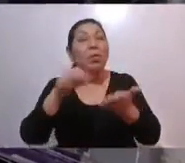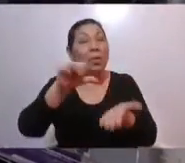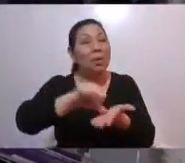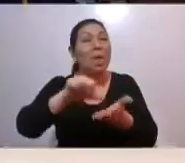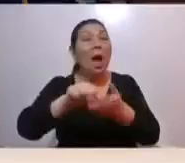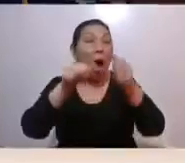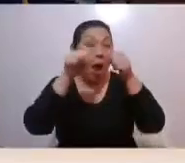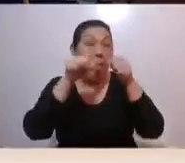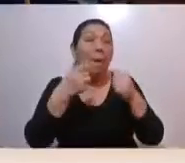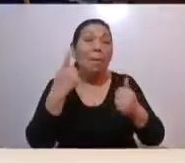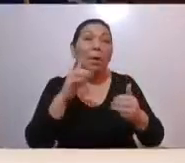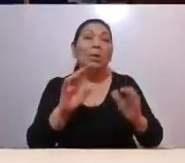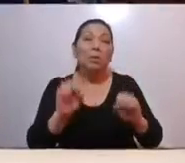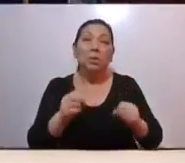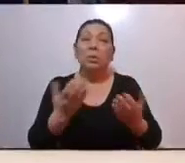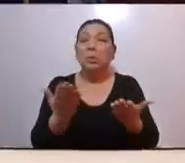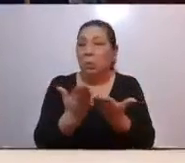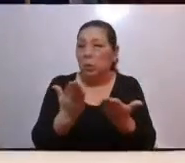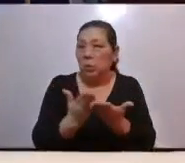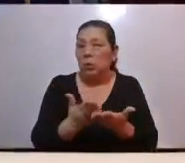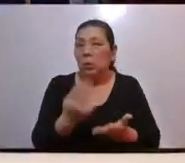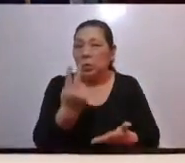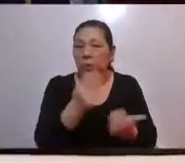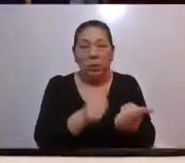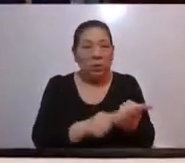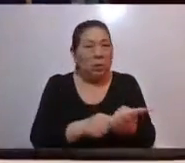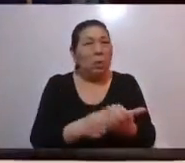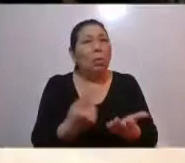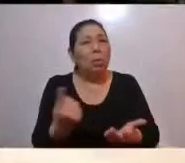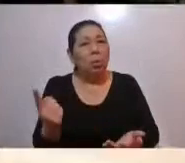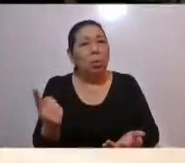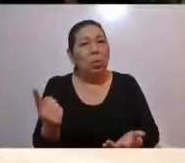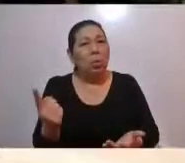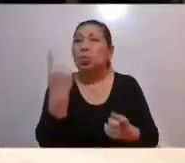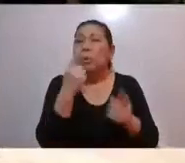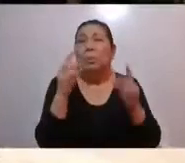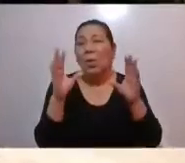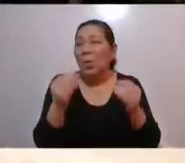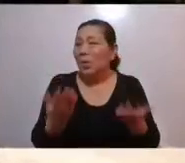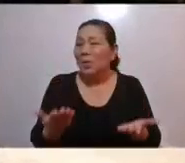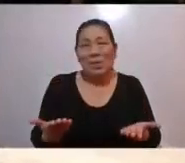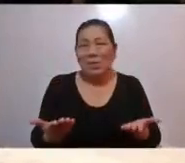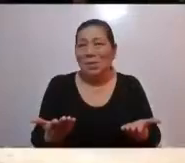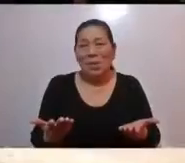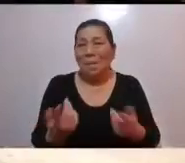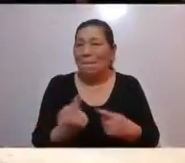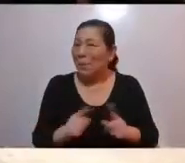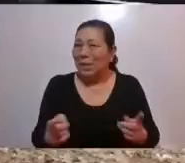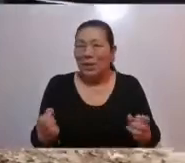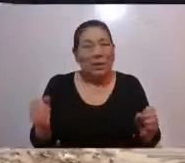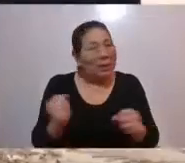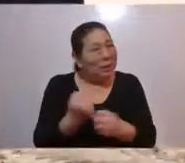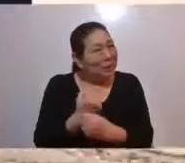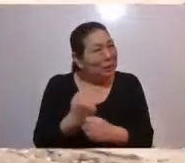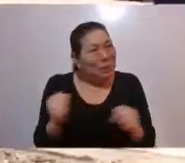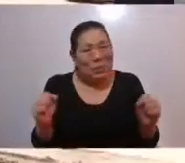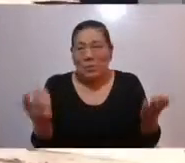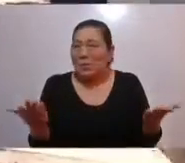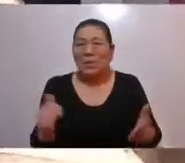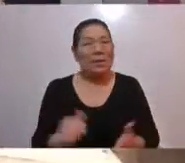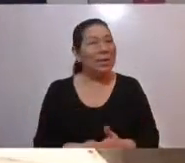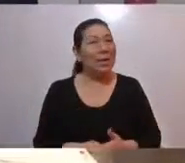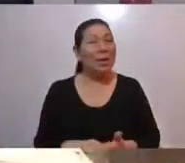región Amazonas, para poder estudiar. Entonces, y solamente habían cursos de noche. Entonces era, en los hechos,